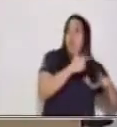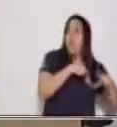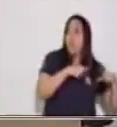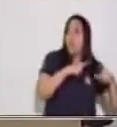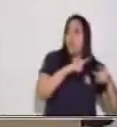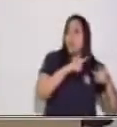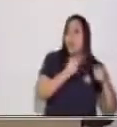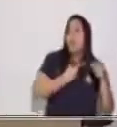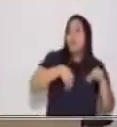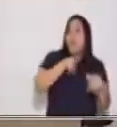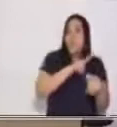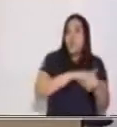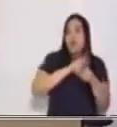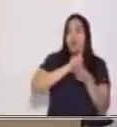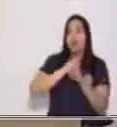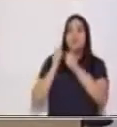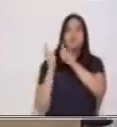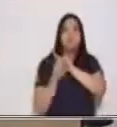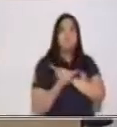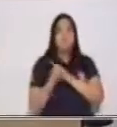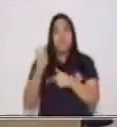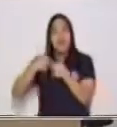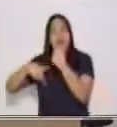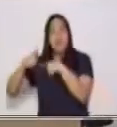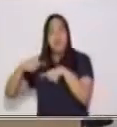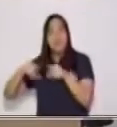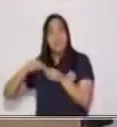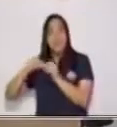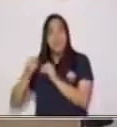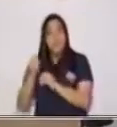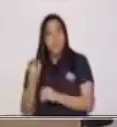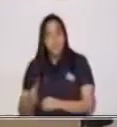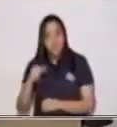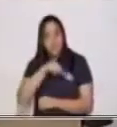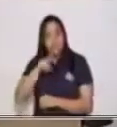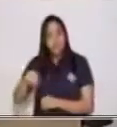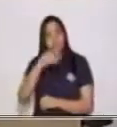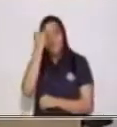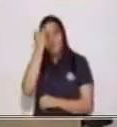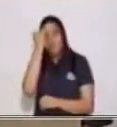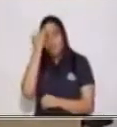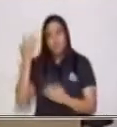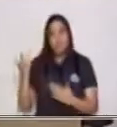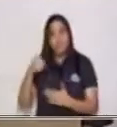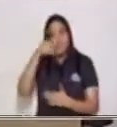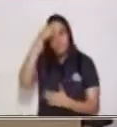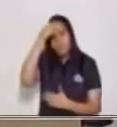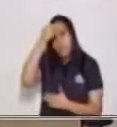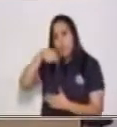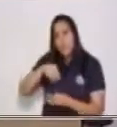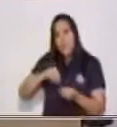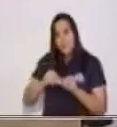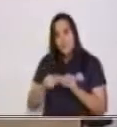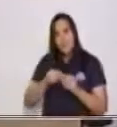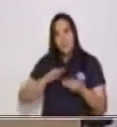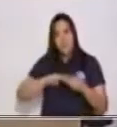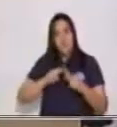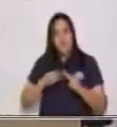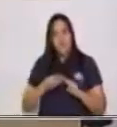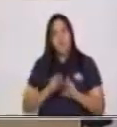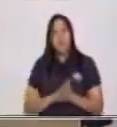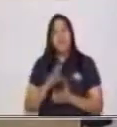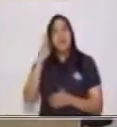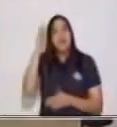lenguaje algebraico, y puedas poner en práctica pues todos esos conocimientos que hoy hemos adquirido.